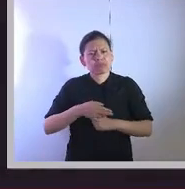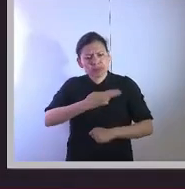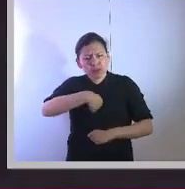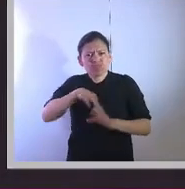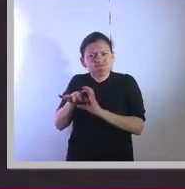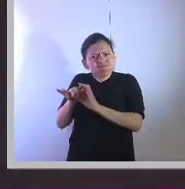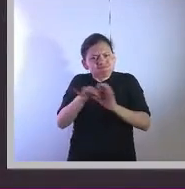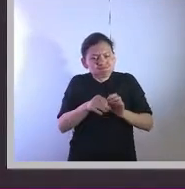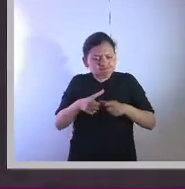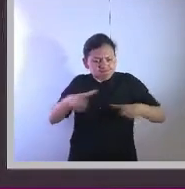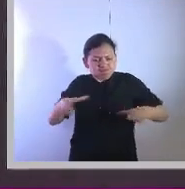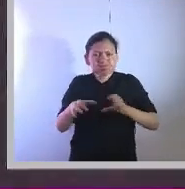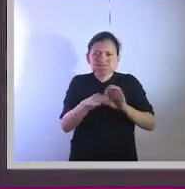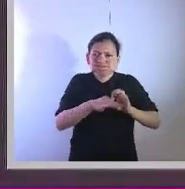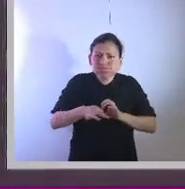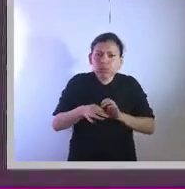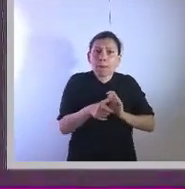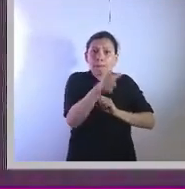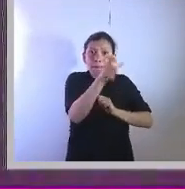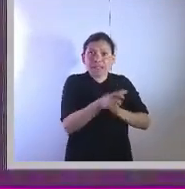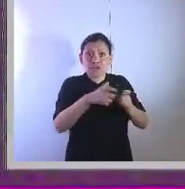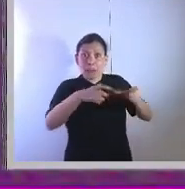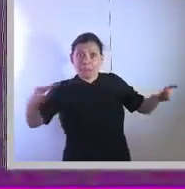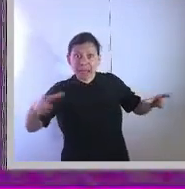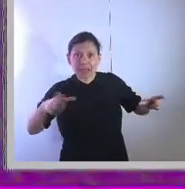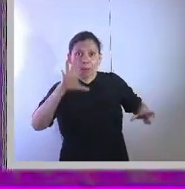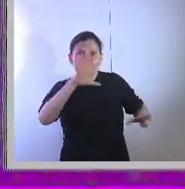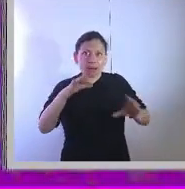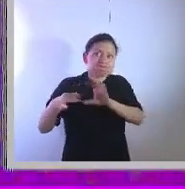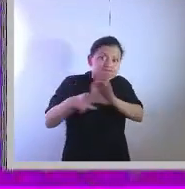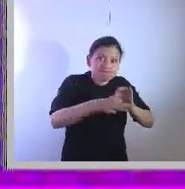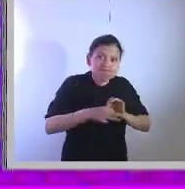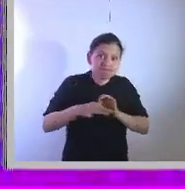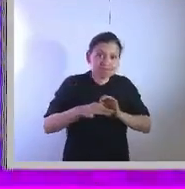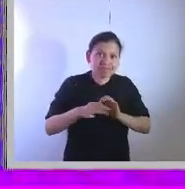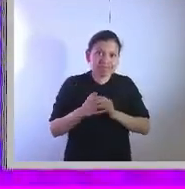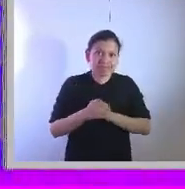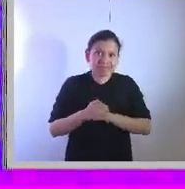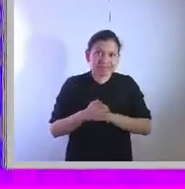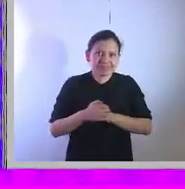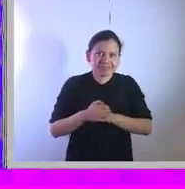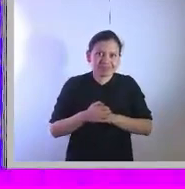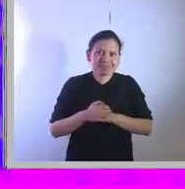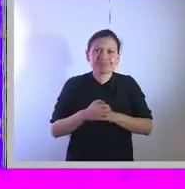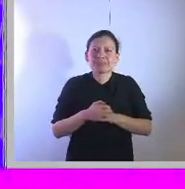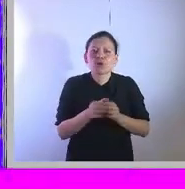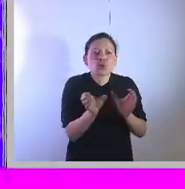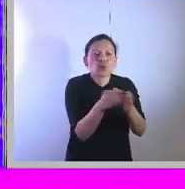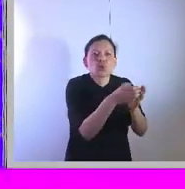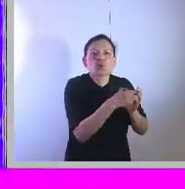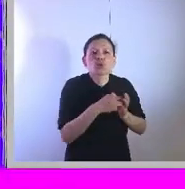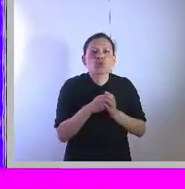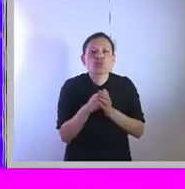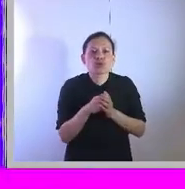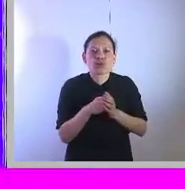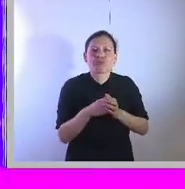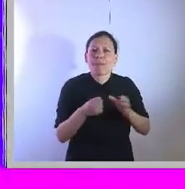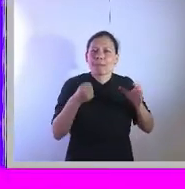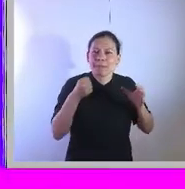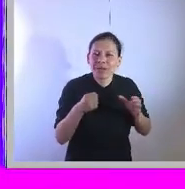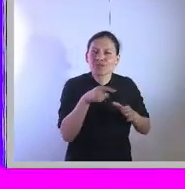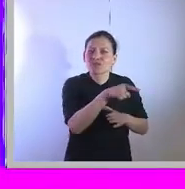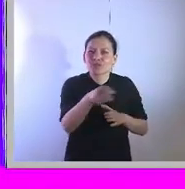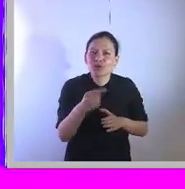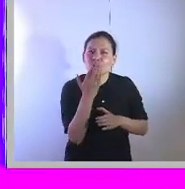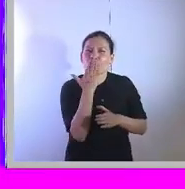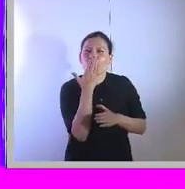Unidos como pueblo, como nación, con nuestras guardias indígenas, con nuestras